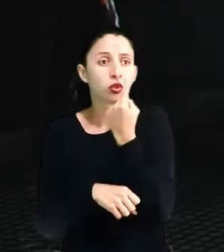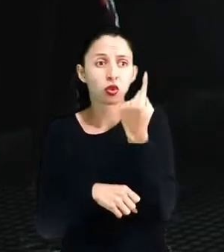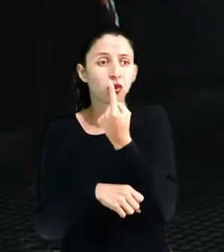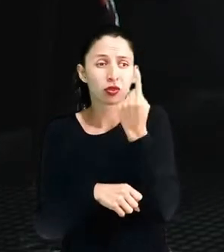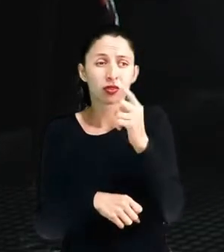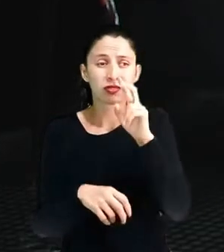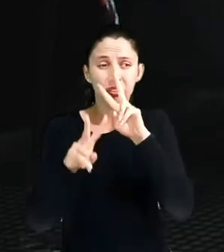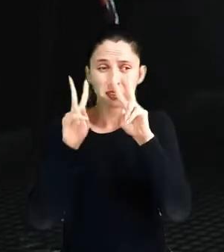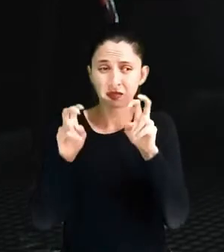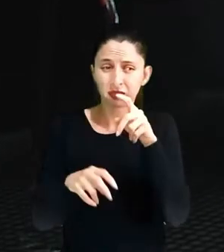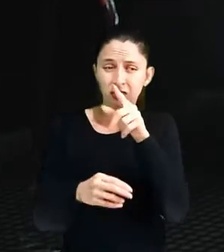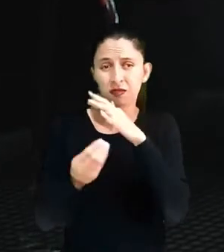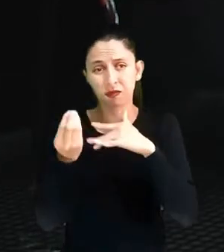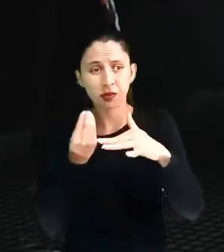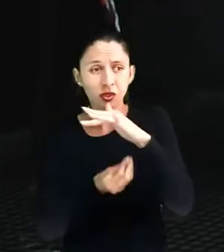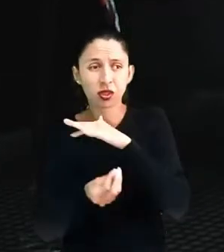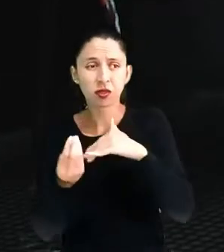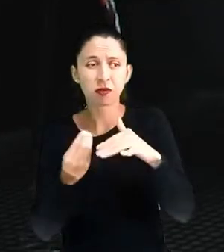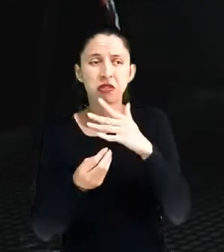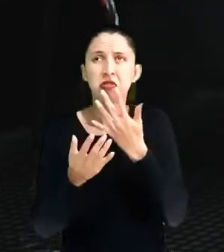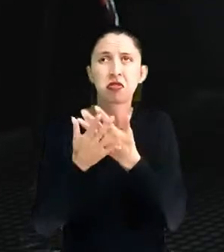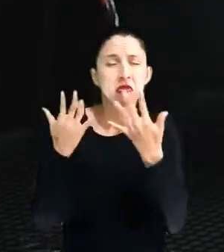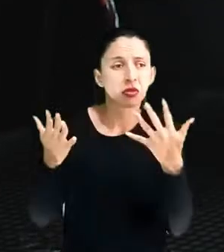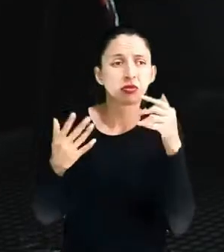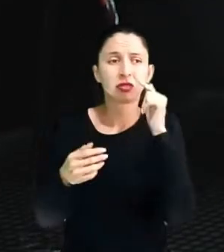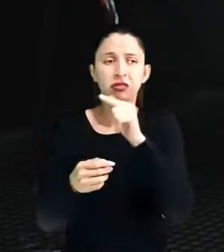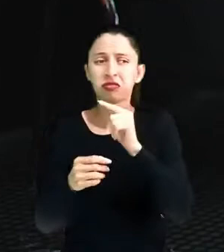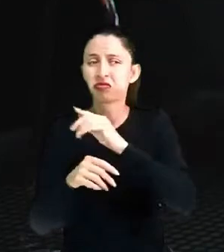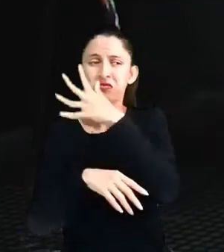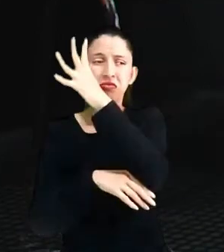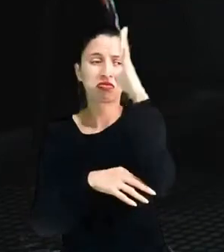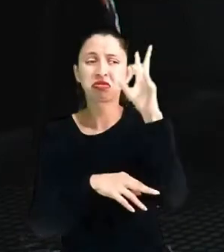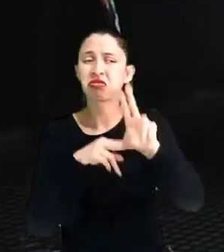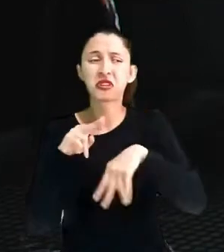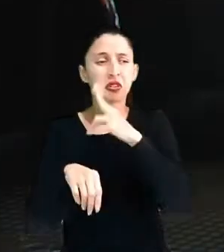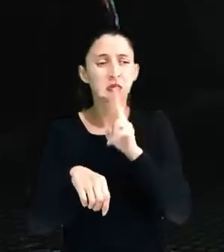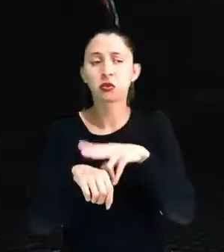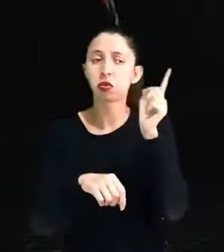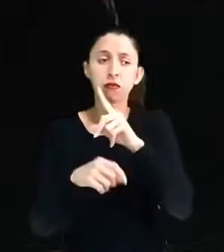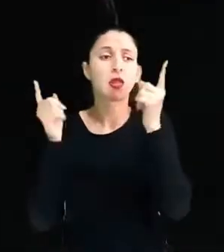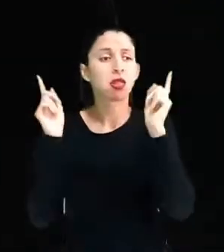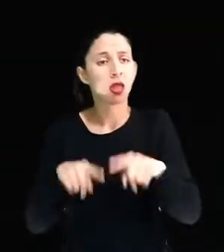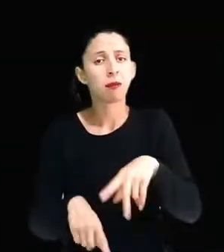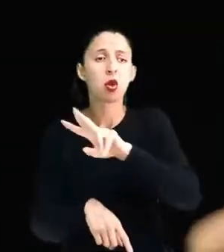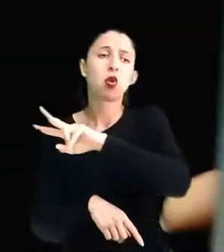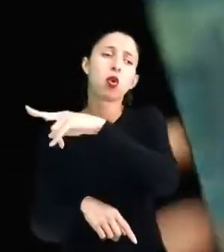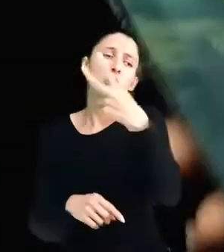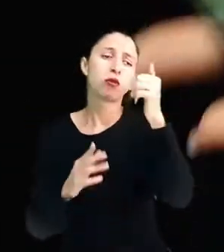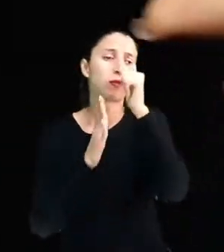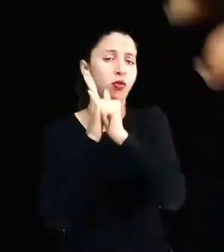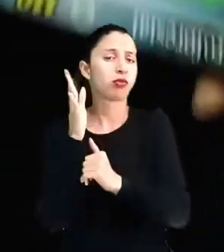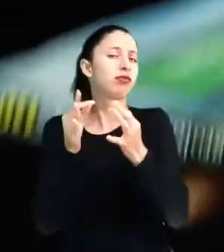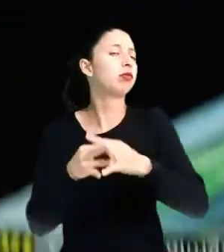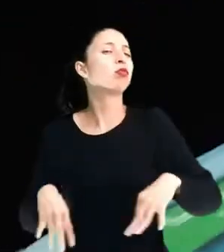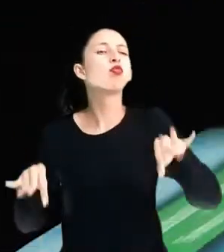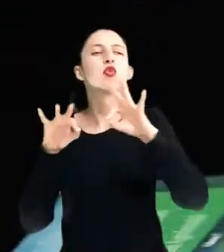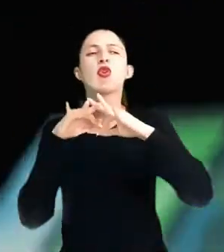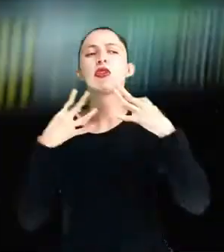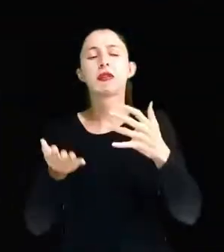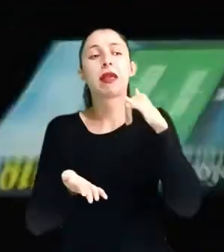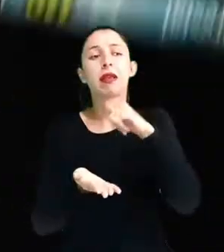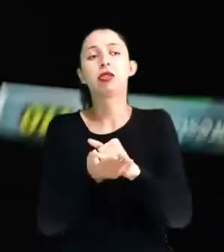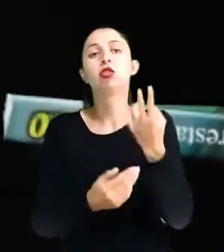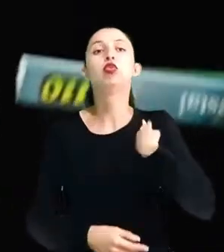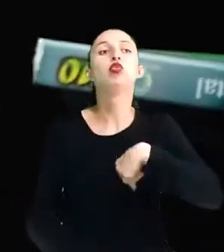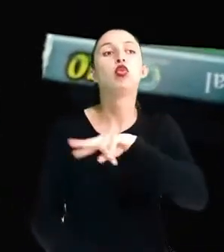área ambiental de los recursos naturales, sino también desde otras disciplinas importantes. Y es así como nuestros